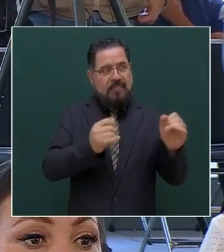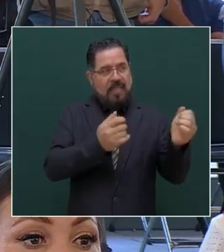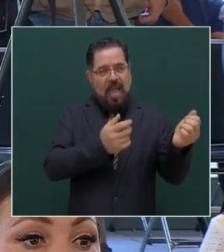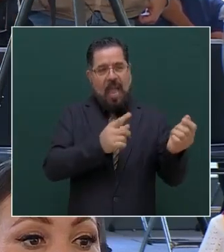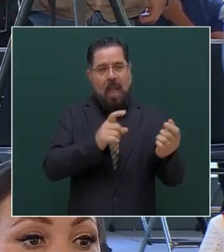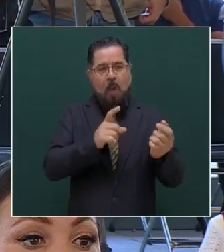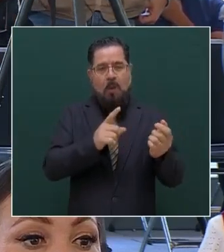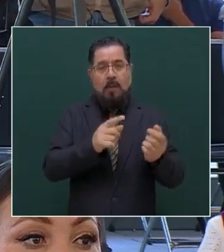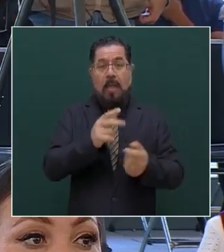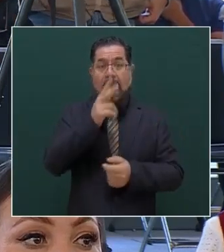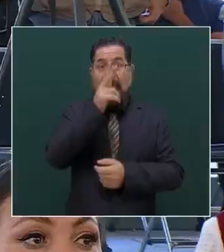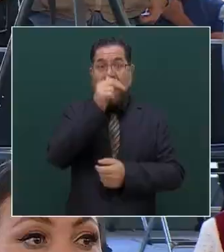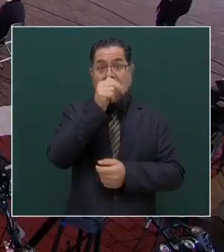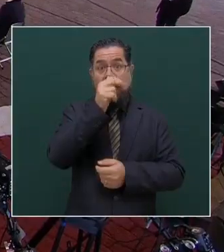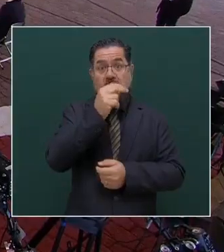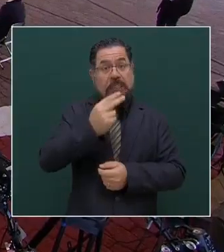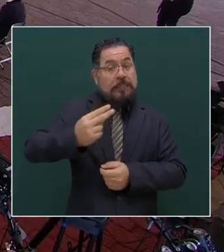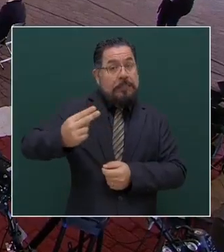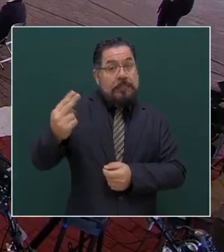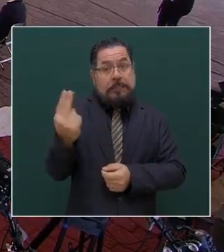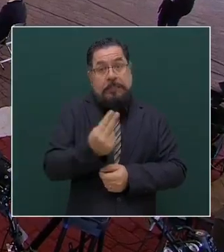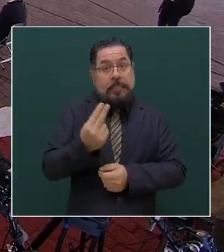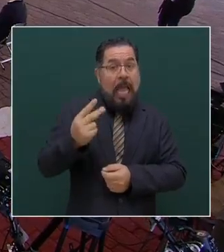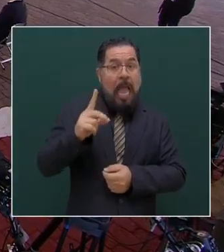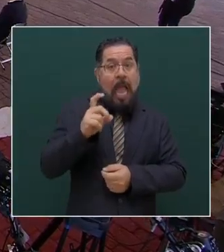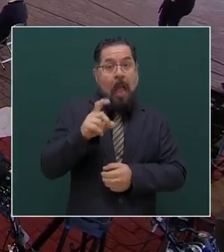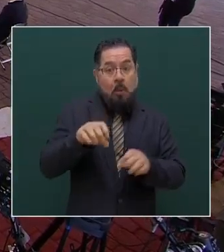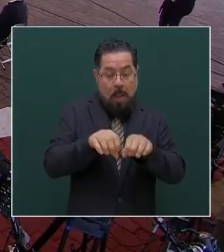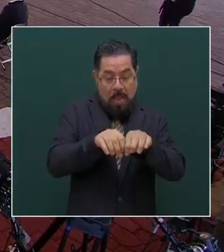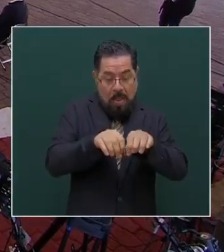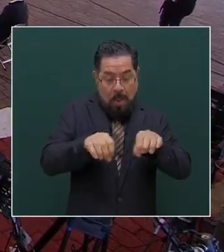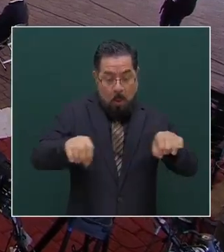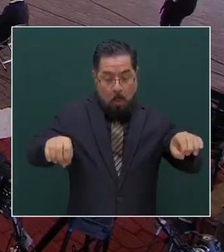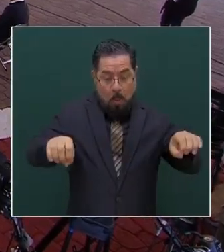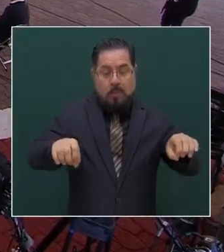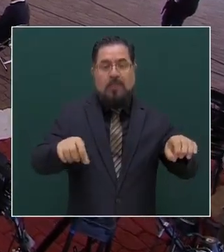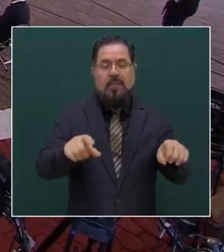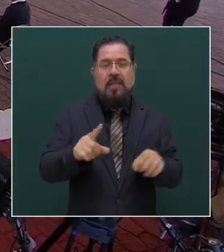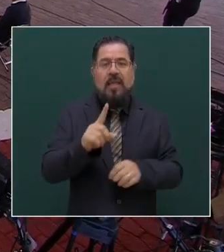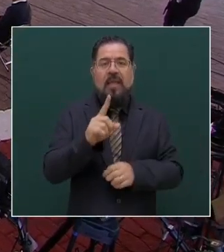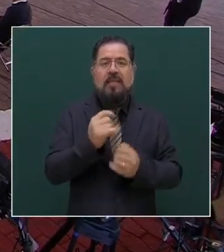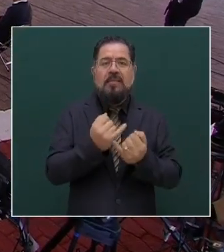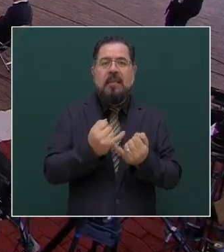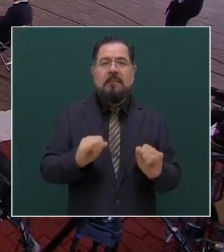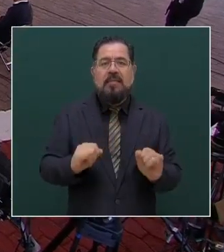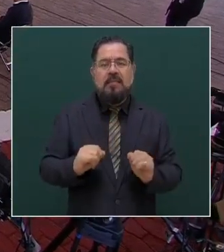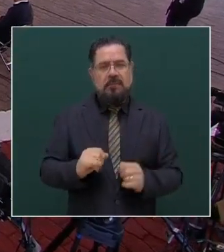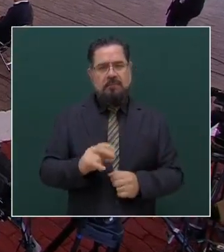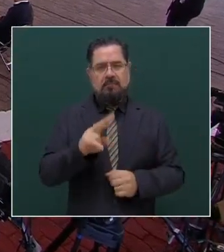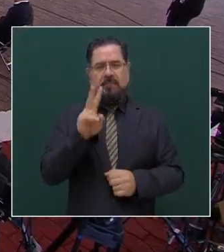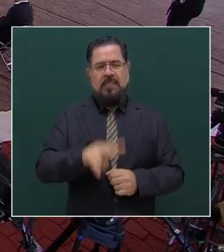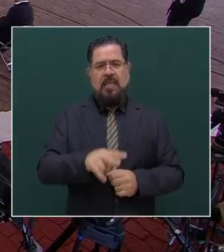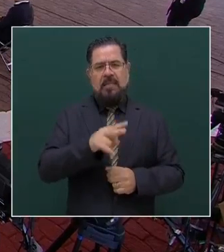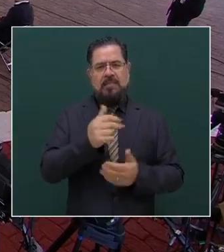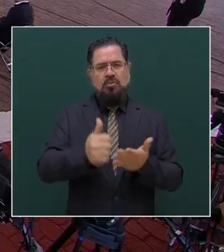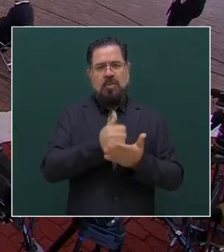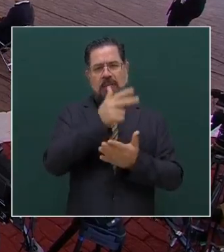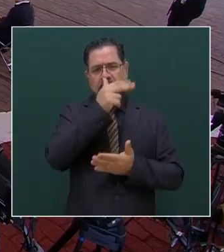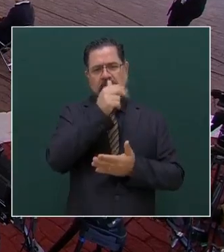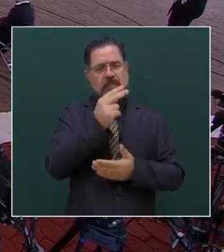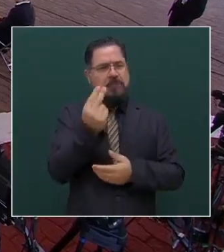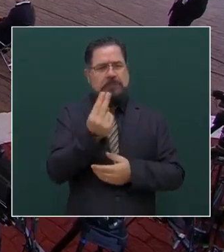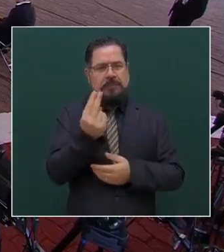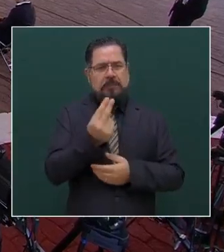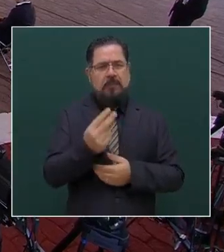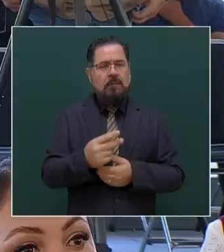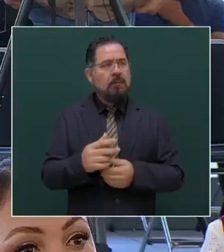como si Hermosillo dependiera del agua del acueducto Independencia, pues, ¿no? Y no es cierto, pues. En porcentaje no llega ni